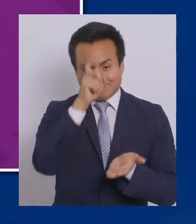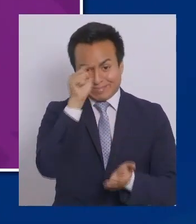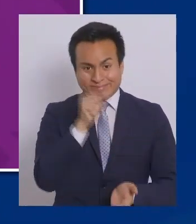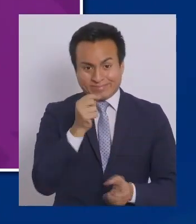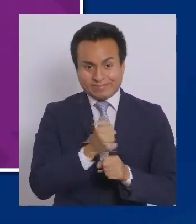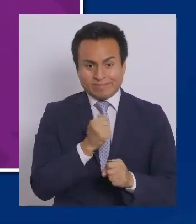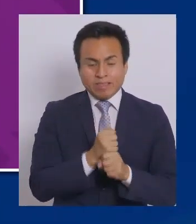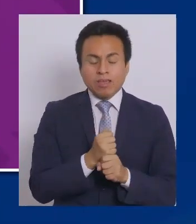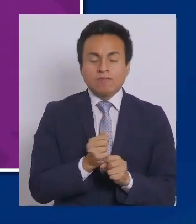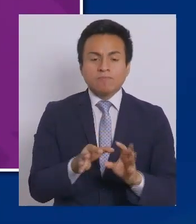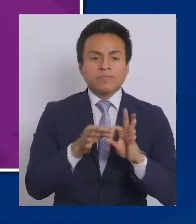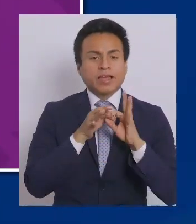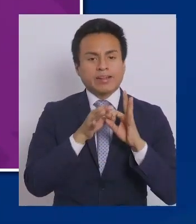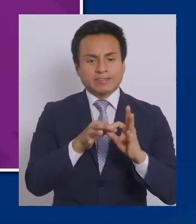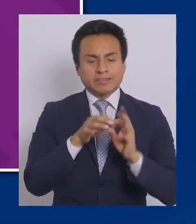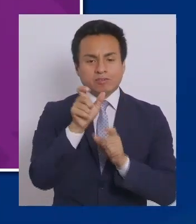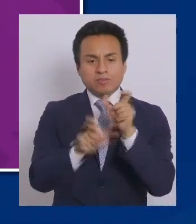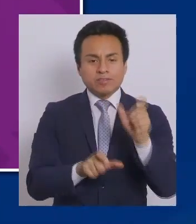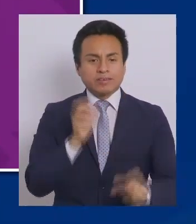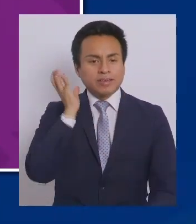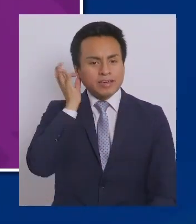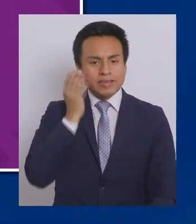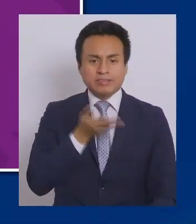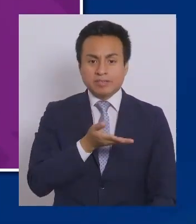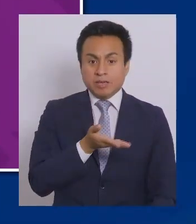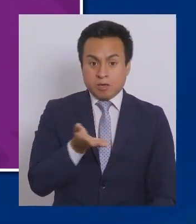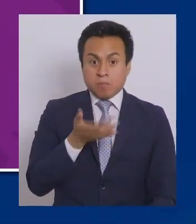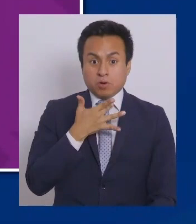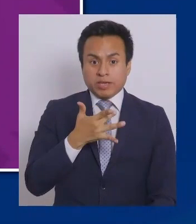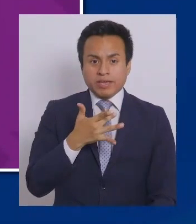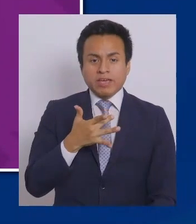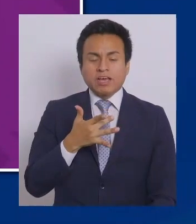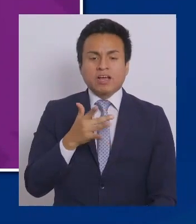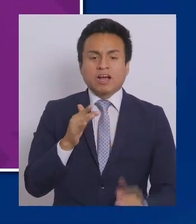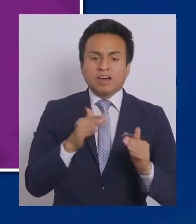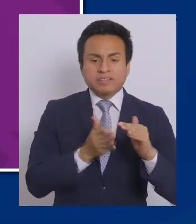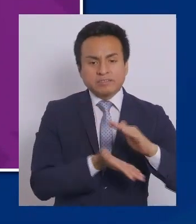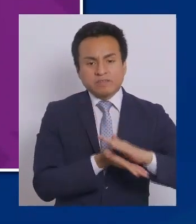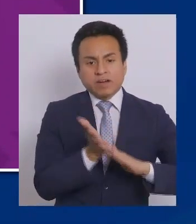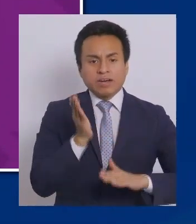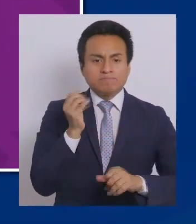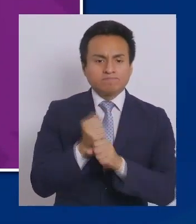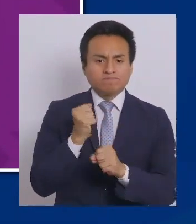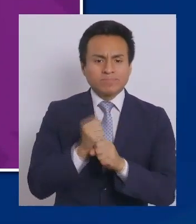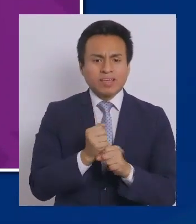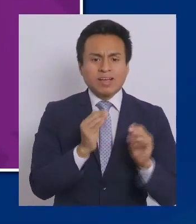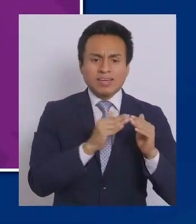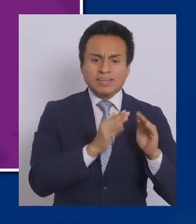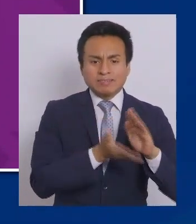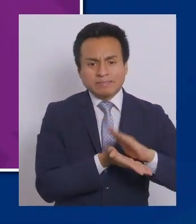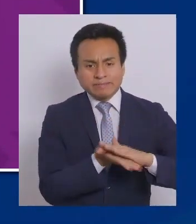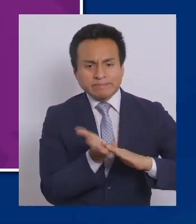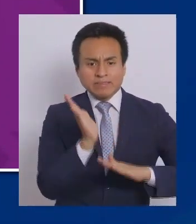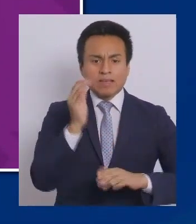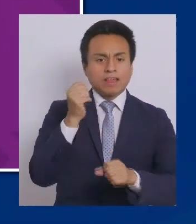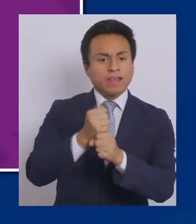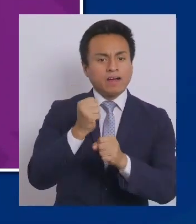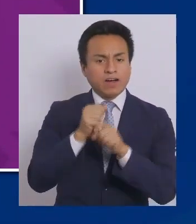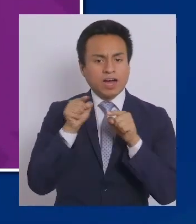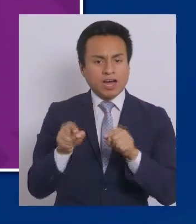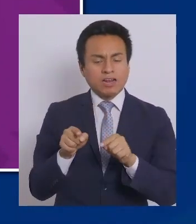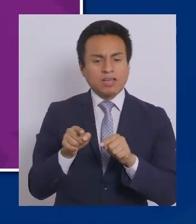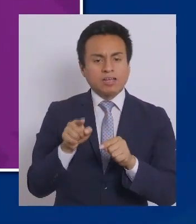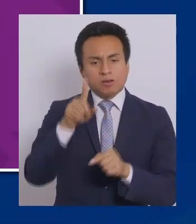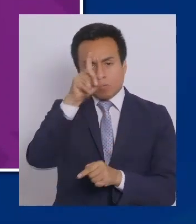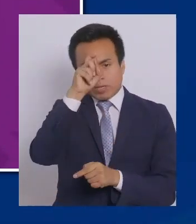muy agradecidos de ellas ya que dejan su hogar dejan a veces sus hijos dejan su casa para trabajar en los